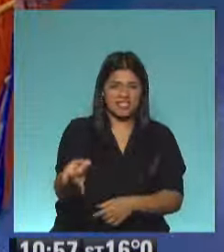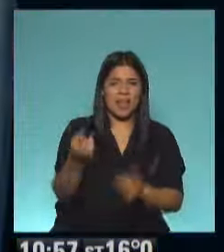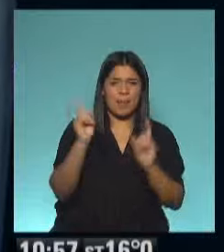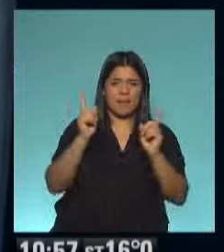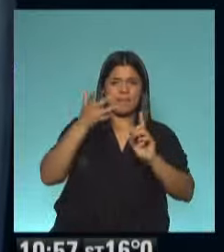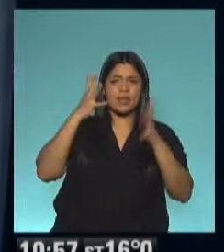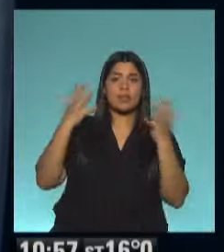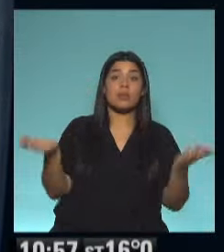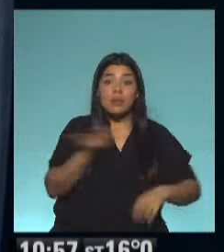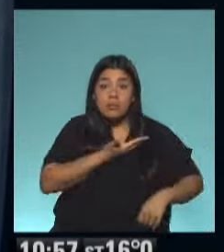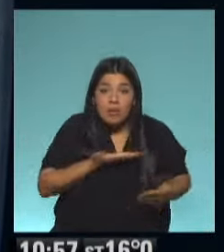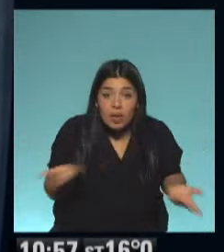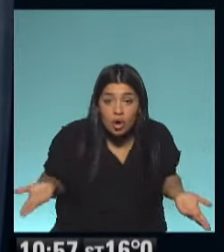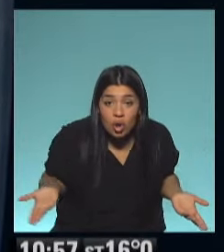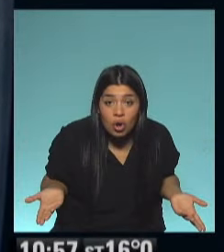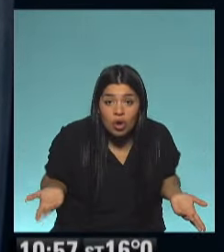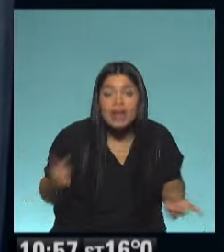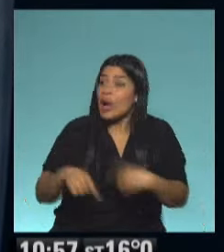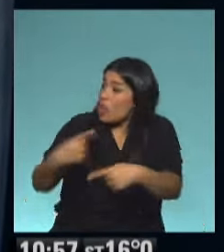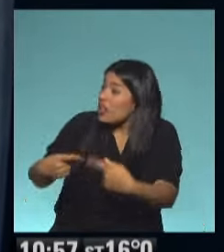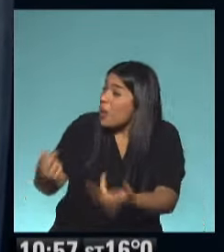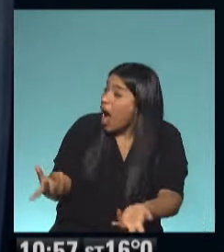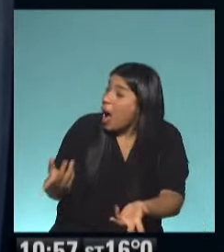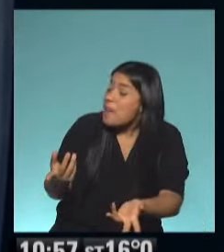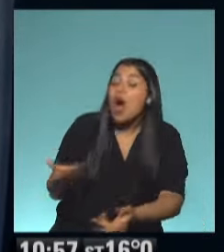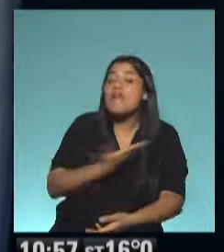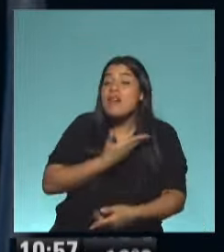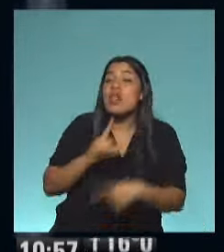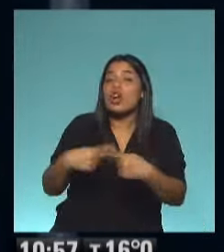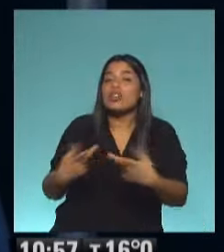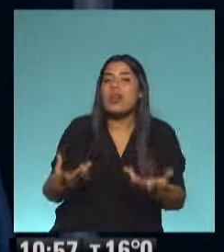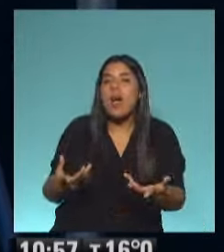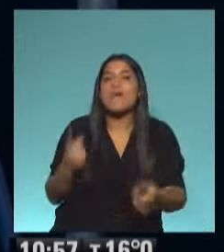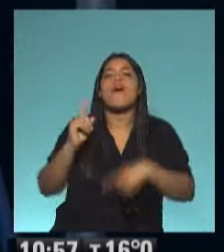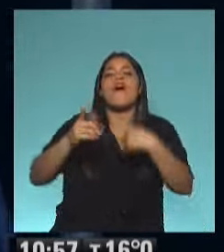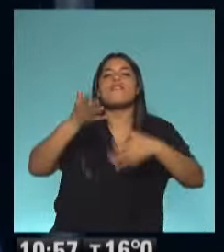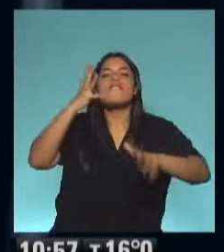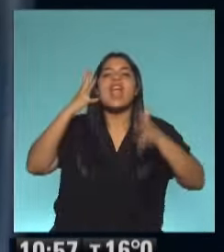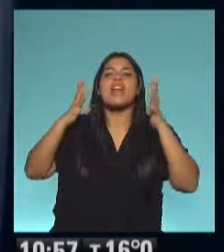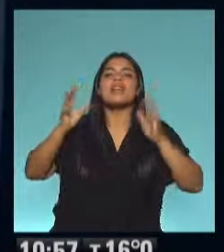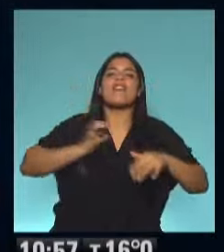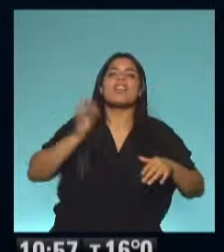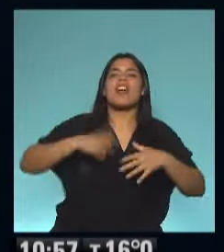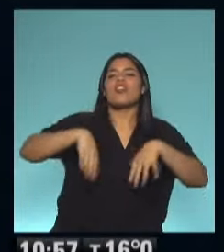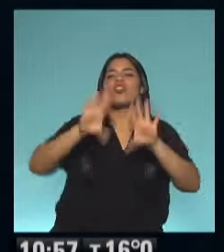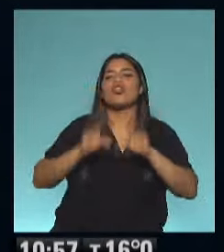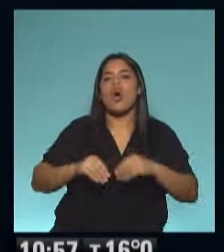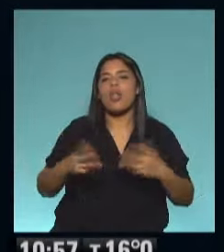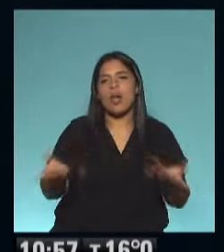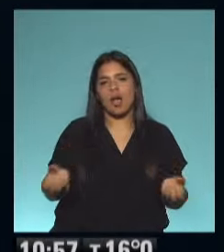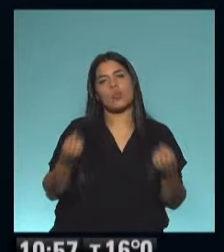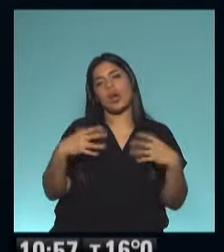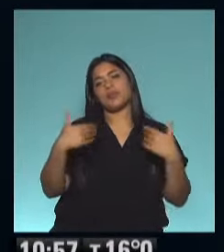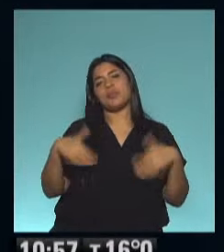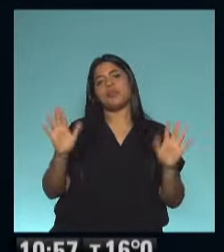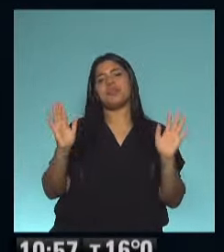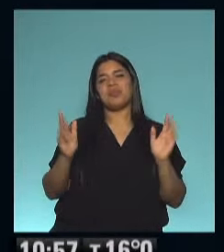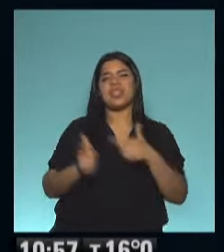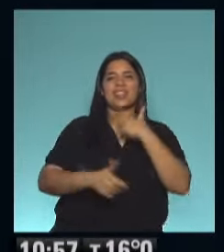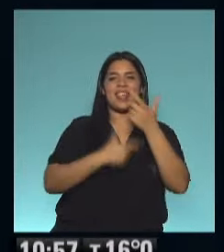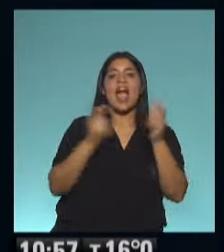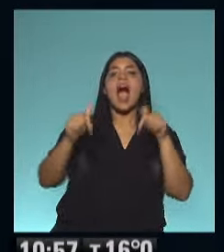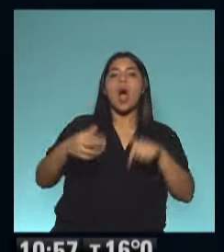febrero qué hacemos? ¡De vuelta! ¡Seguimos! ¡Seguimos! Ahí está. ¿Nos despedimos? Acá viene un recitado de retirada, ¿no? Ahora nos tenemos que